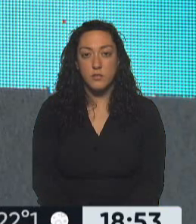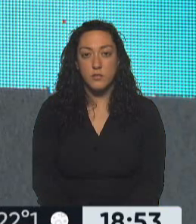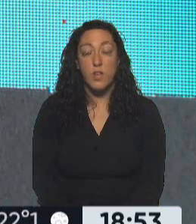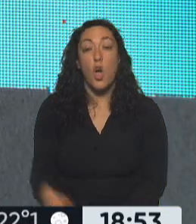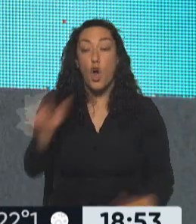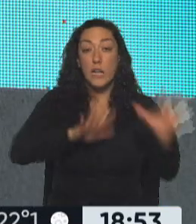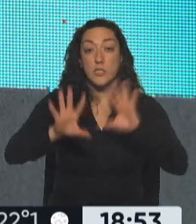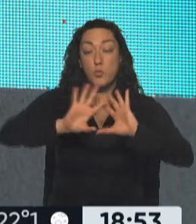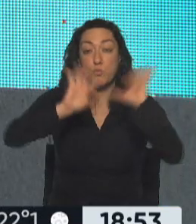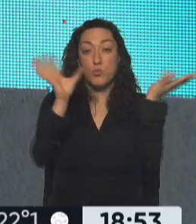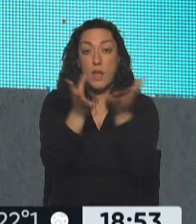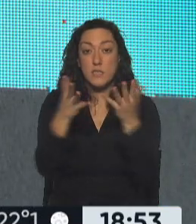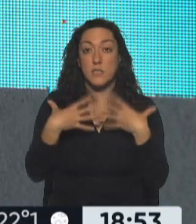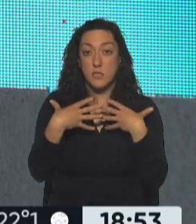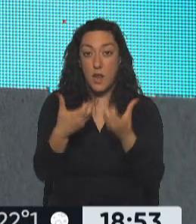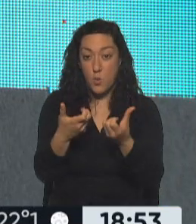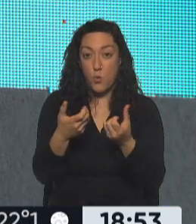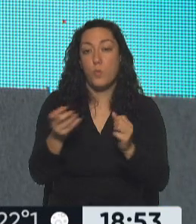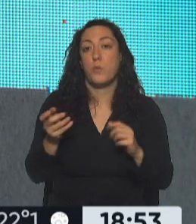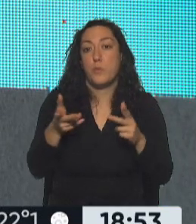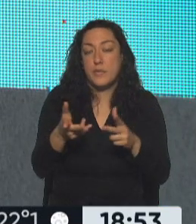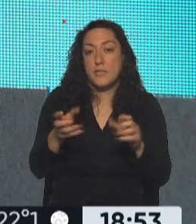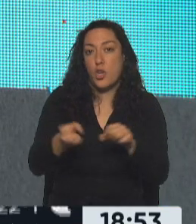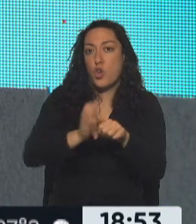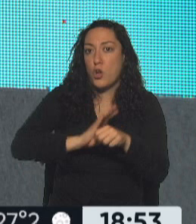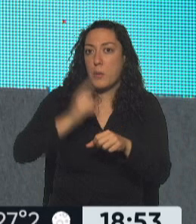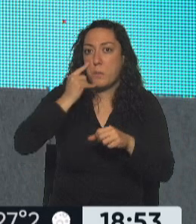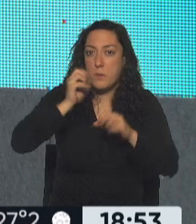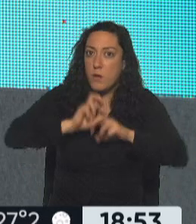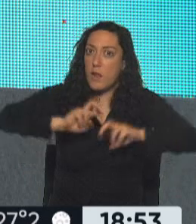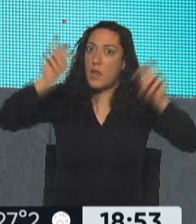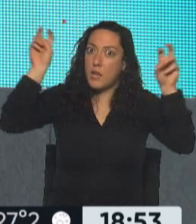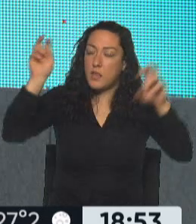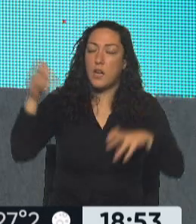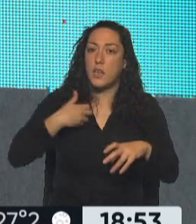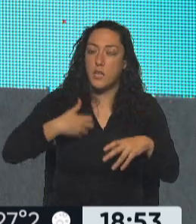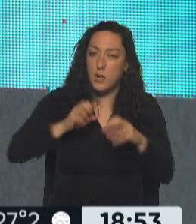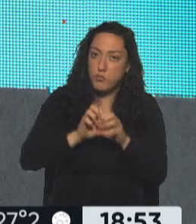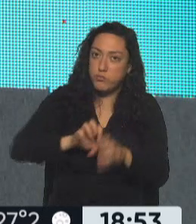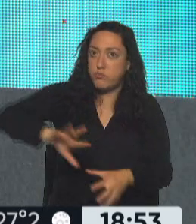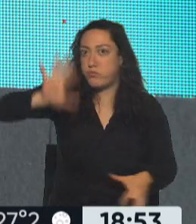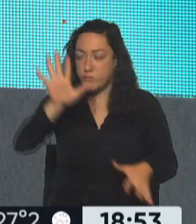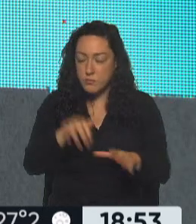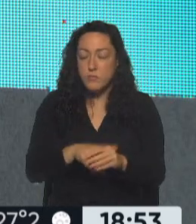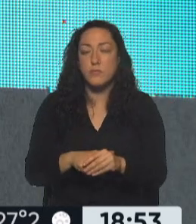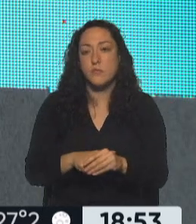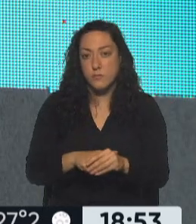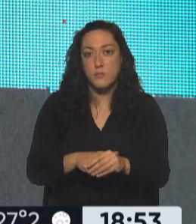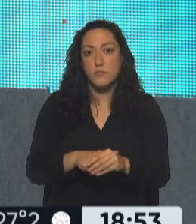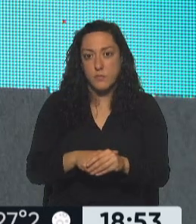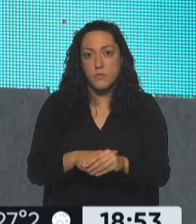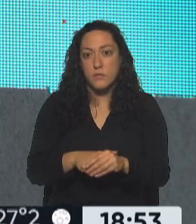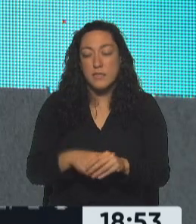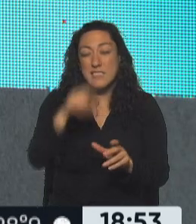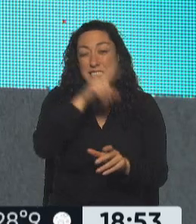La Organización Mundial de la Salud alertó sobre el aumento de casos de coronavirus en la Argentina. Habla a través de un reporte de un crecimiento